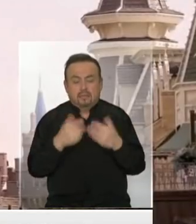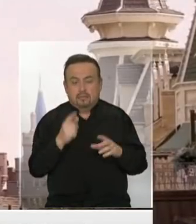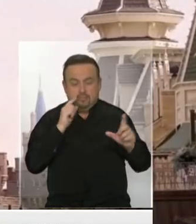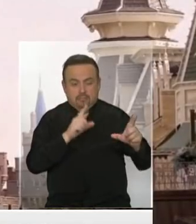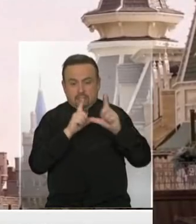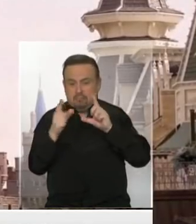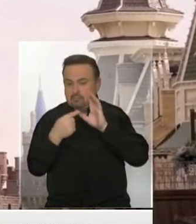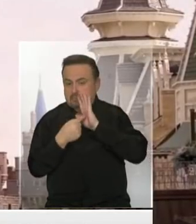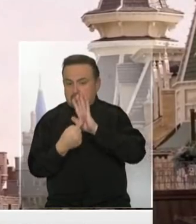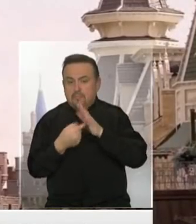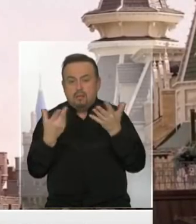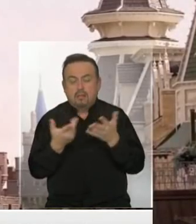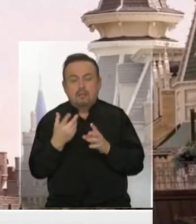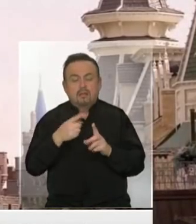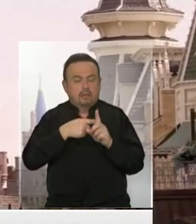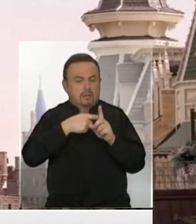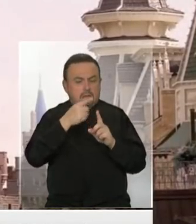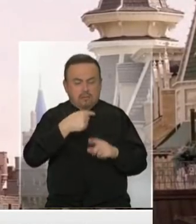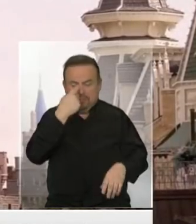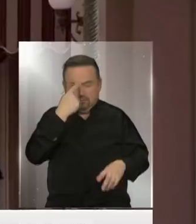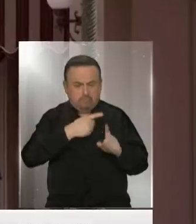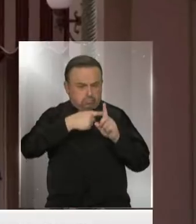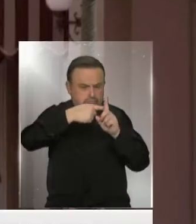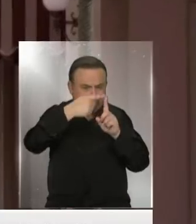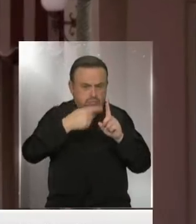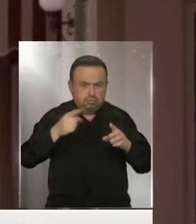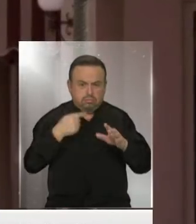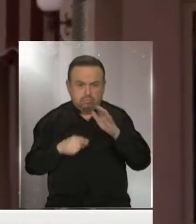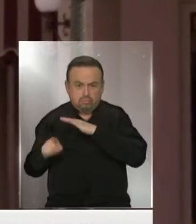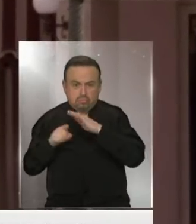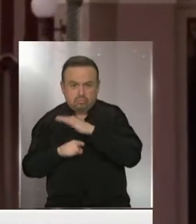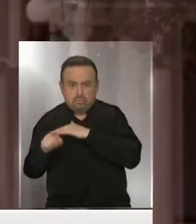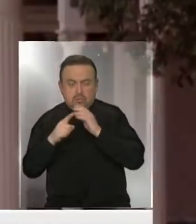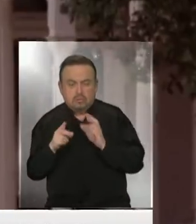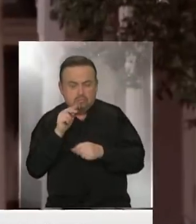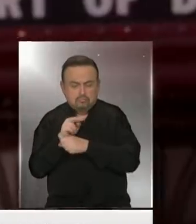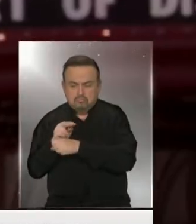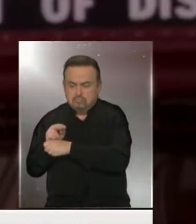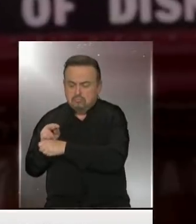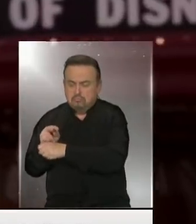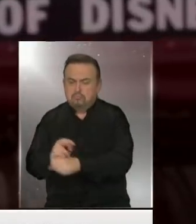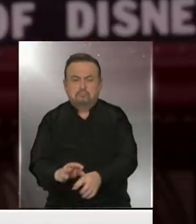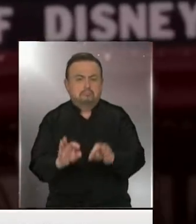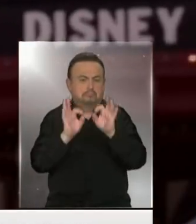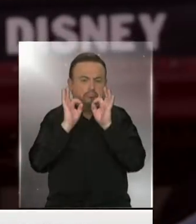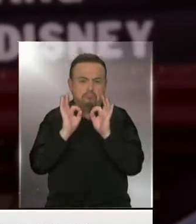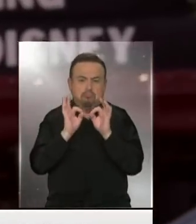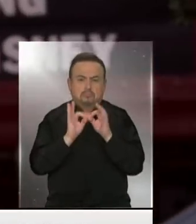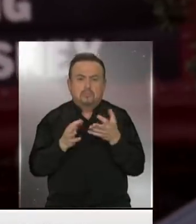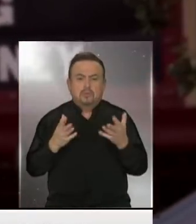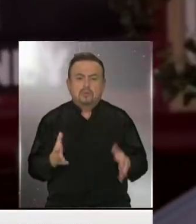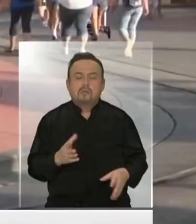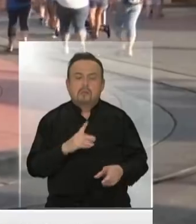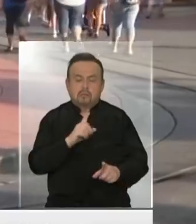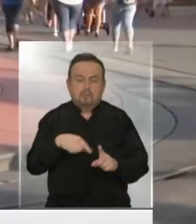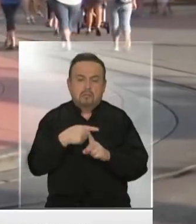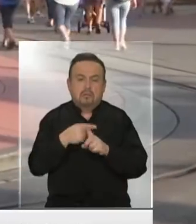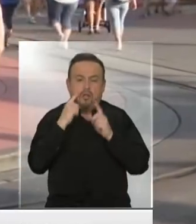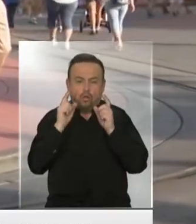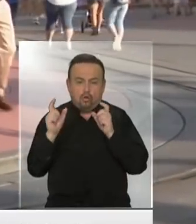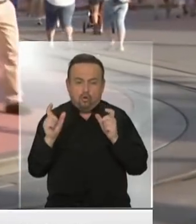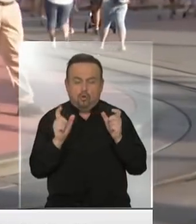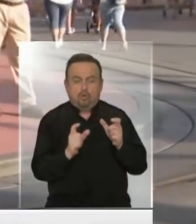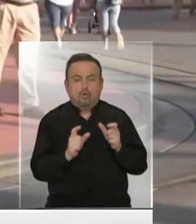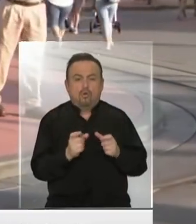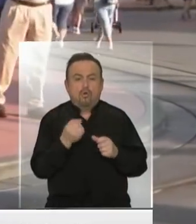imágenes, se tomó la temperatura a todas las personas que estaban entrando. Realmente un monitoreo sumamente intenso y además que se está controlando